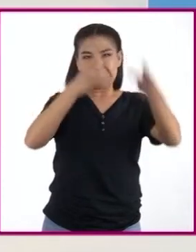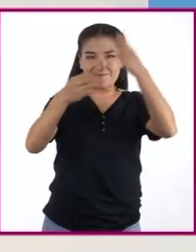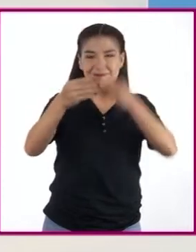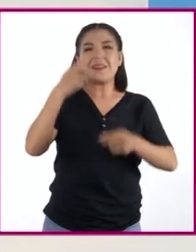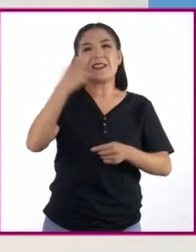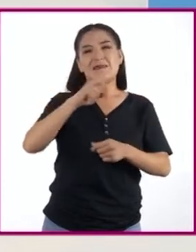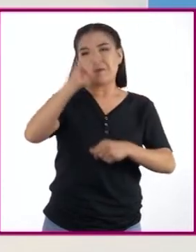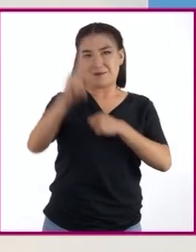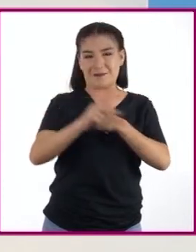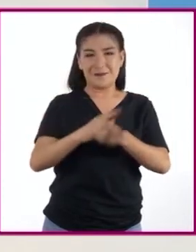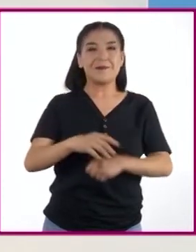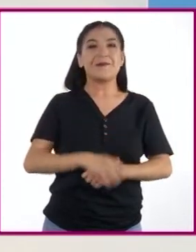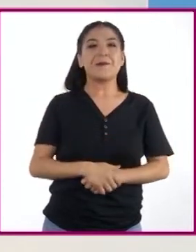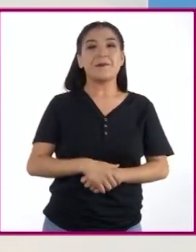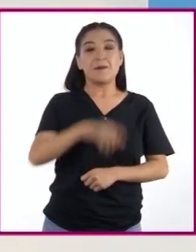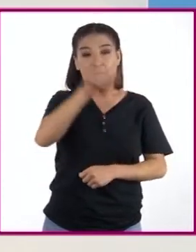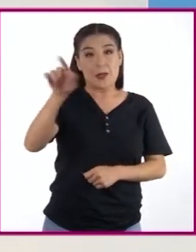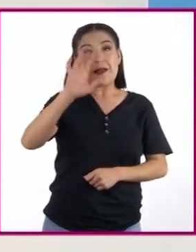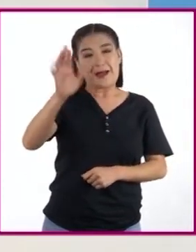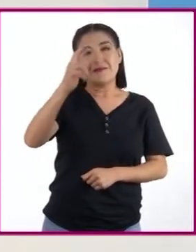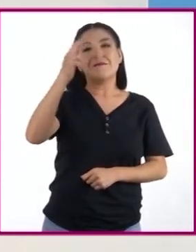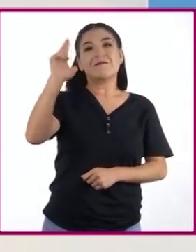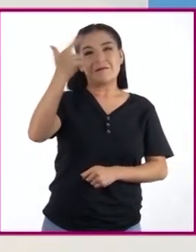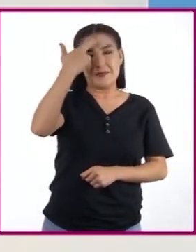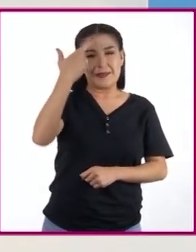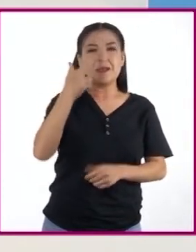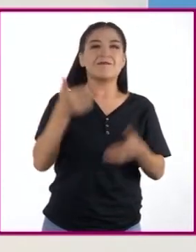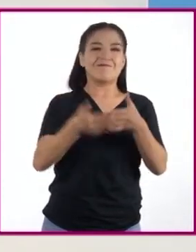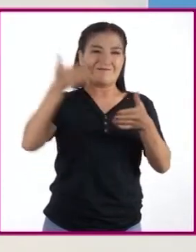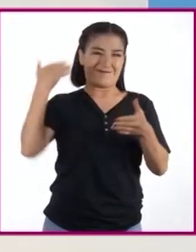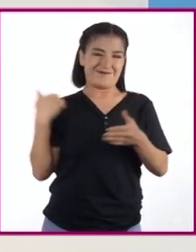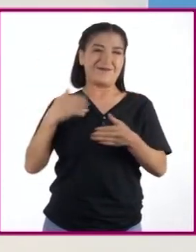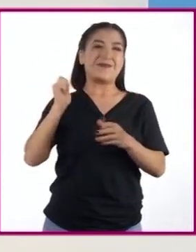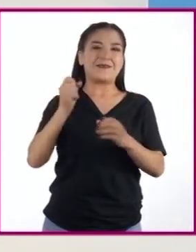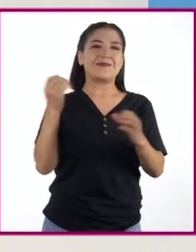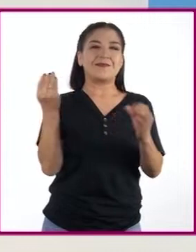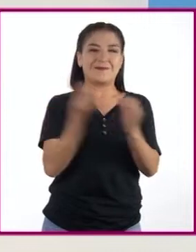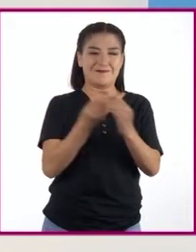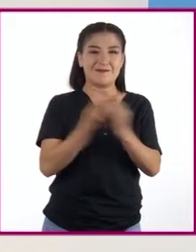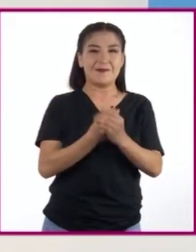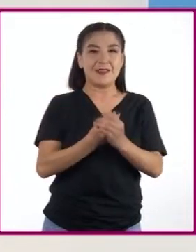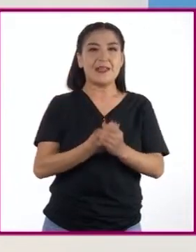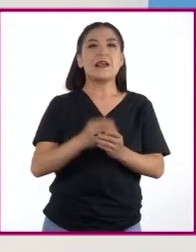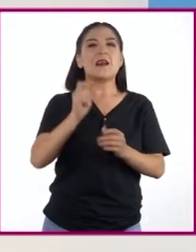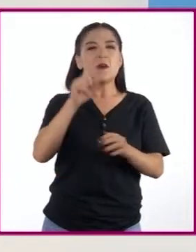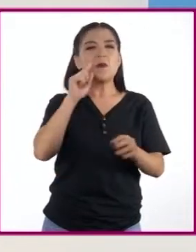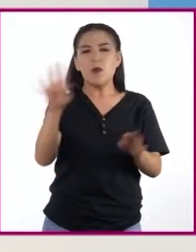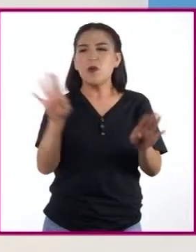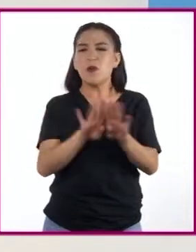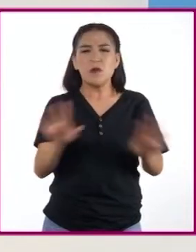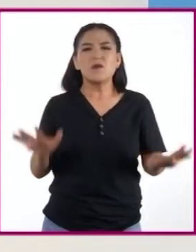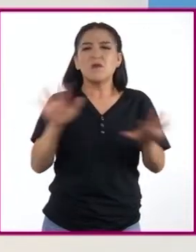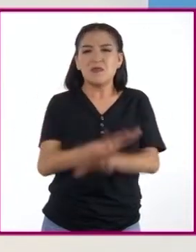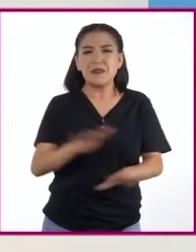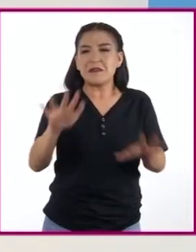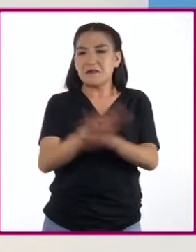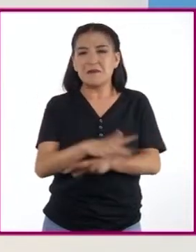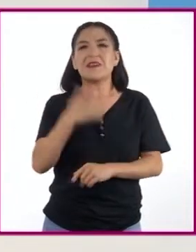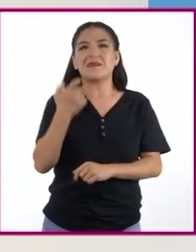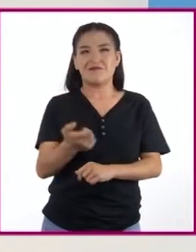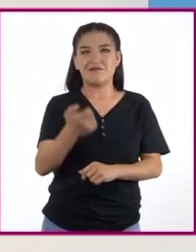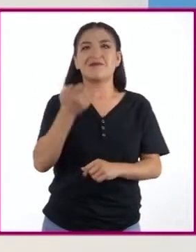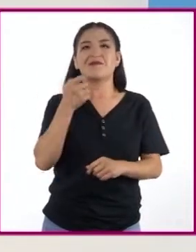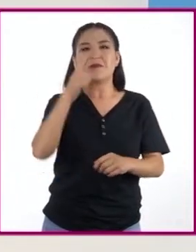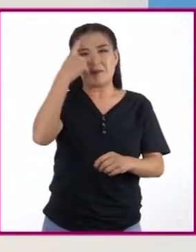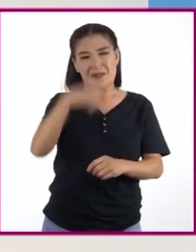Como recordarán, en sesiones de la semana pasada vimos los cambios que se dieron en las actividades económicas a partir